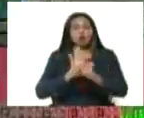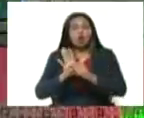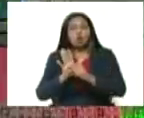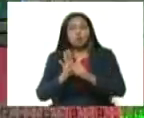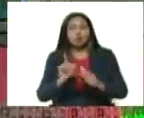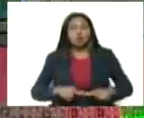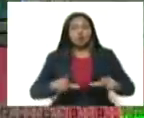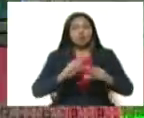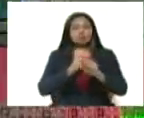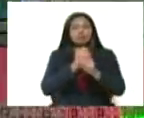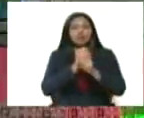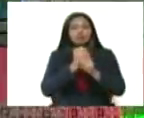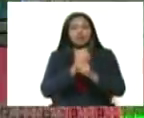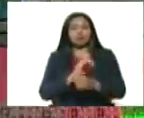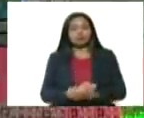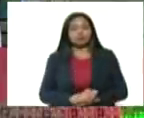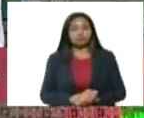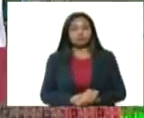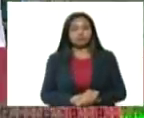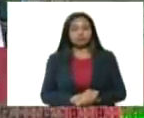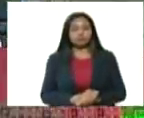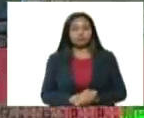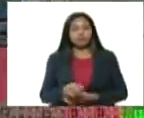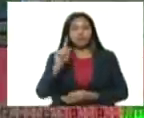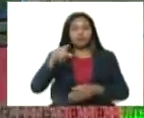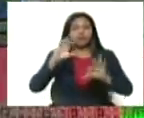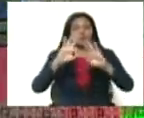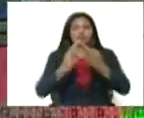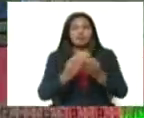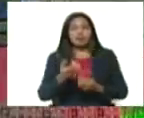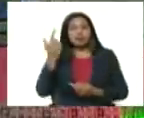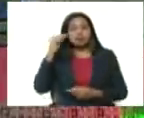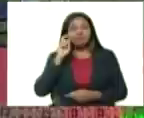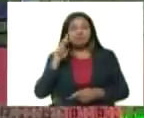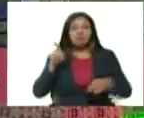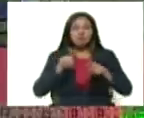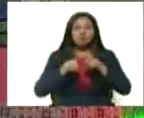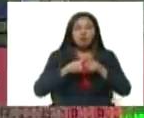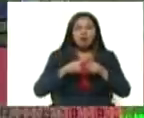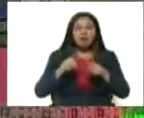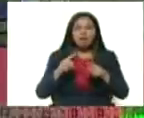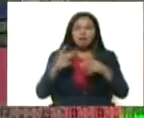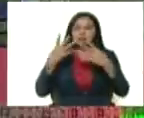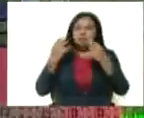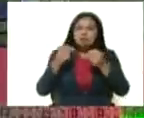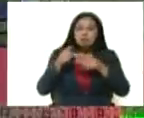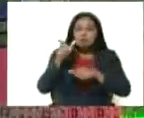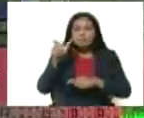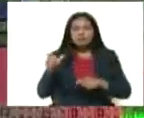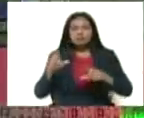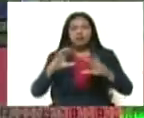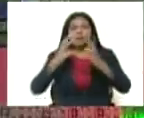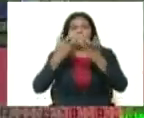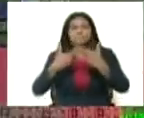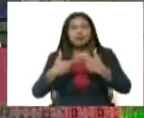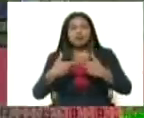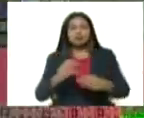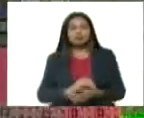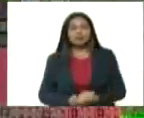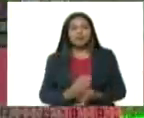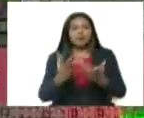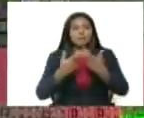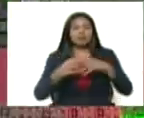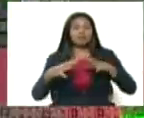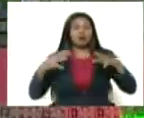entorno laboral o del entorno familiar. Ayer veíamos también de una empresa muy